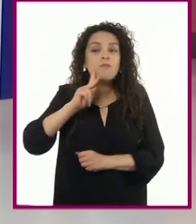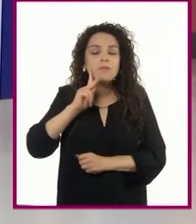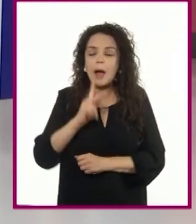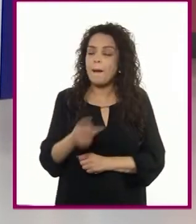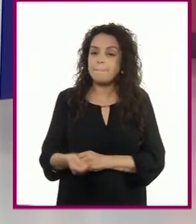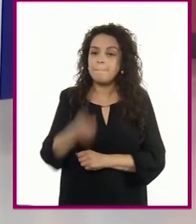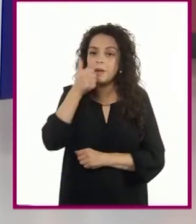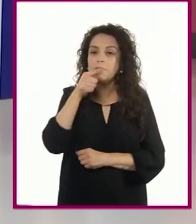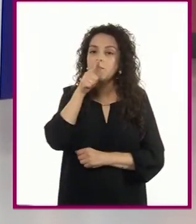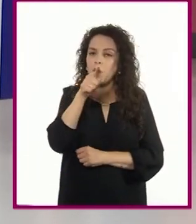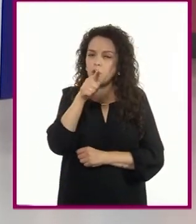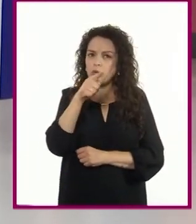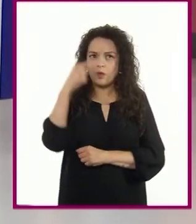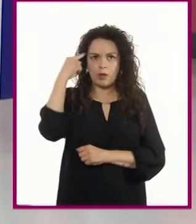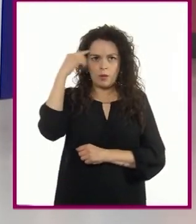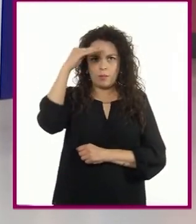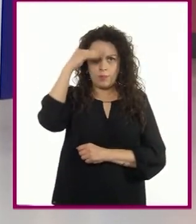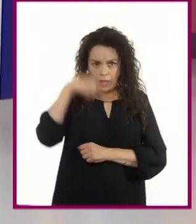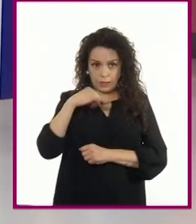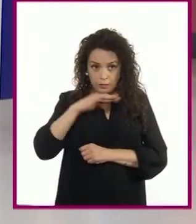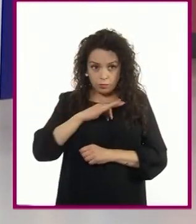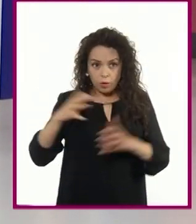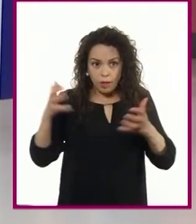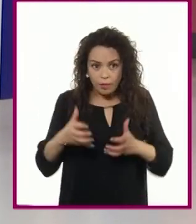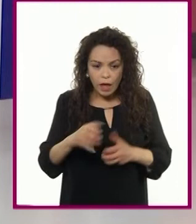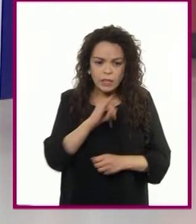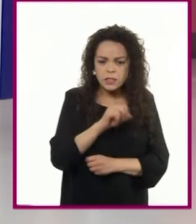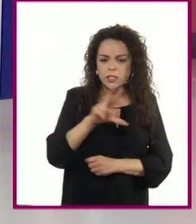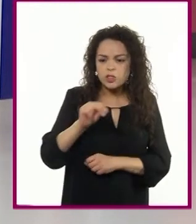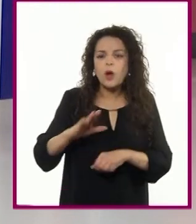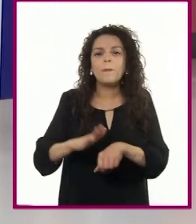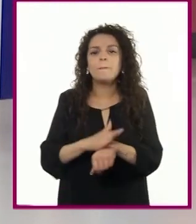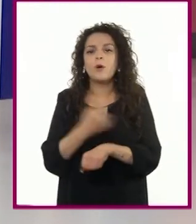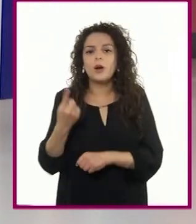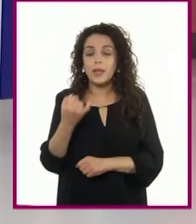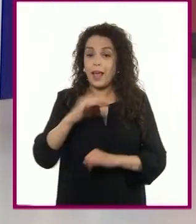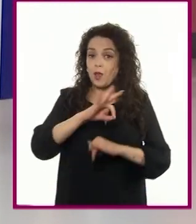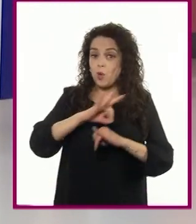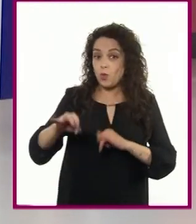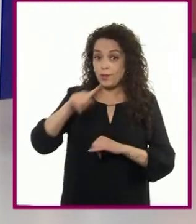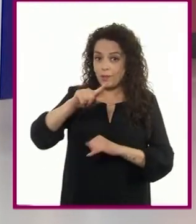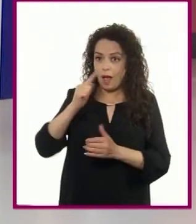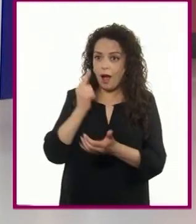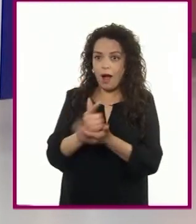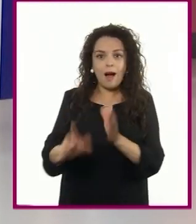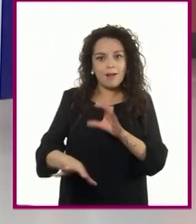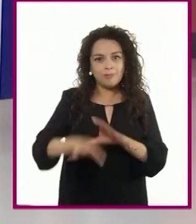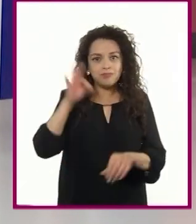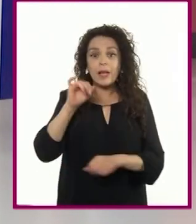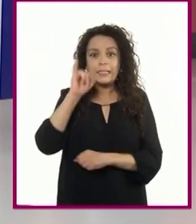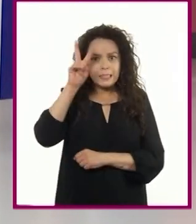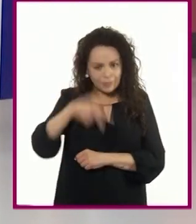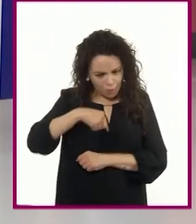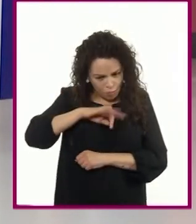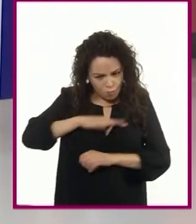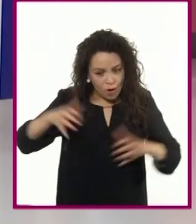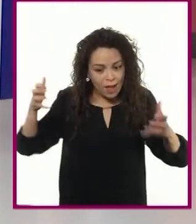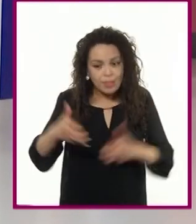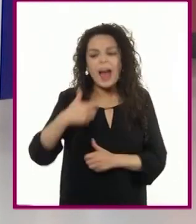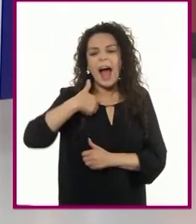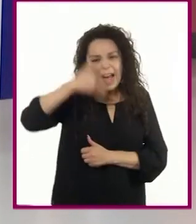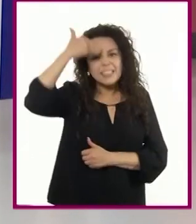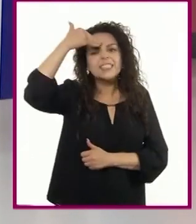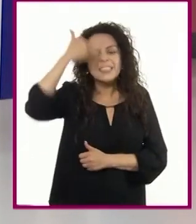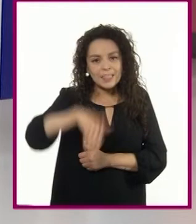lo puedes realizar o no y por qué. Y al final, descubre si realmente conoces de lo que eres capaz. Para